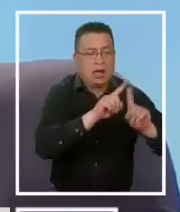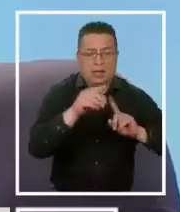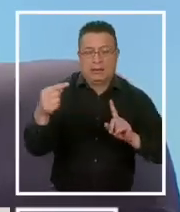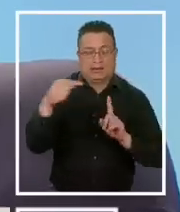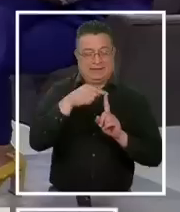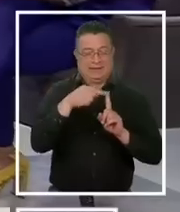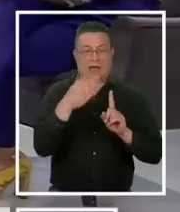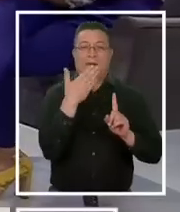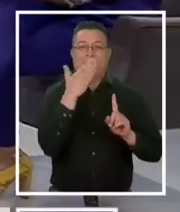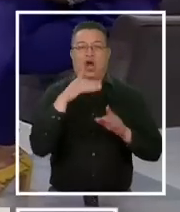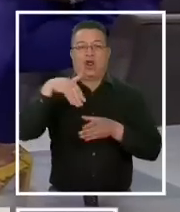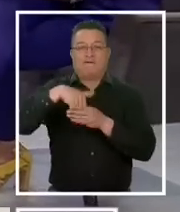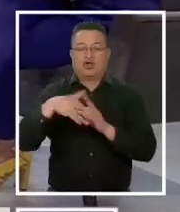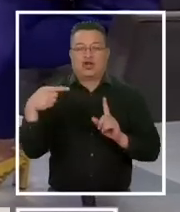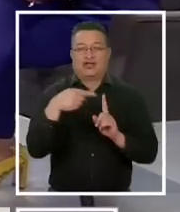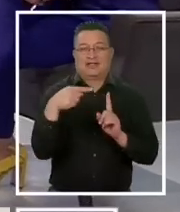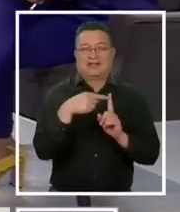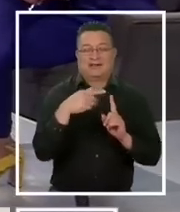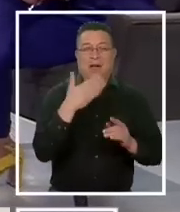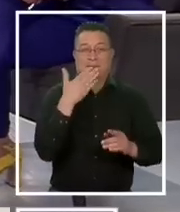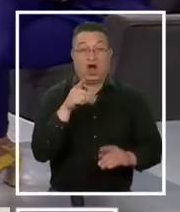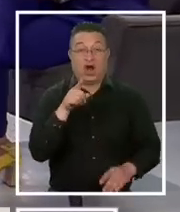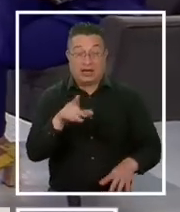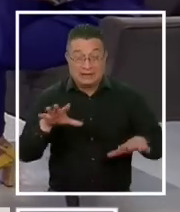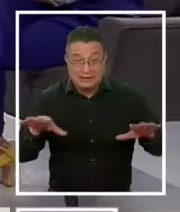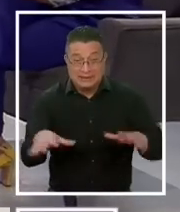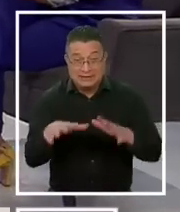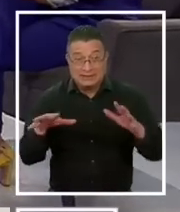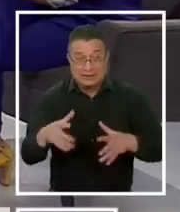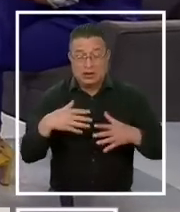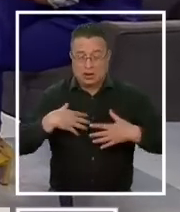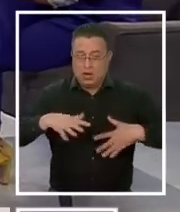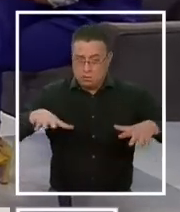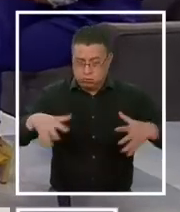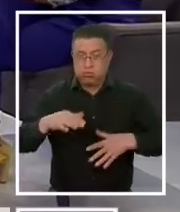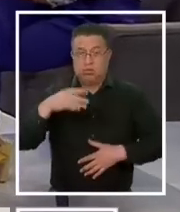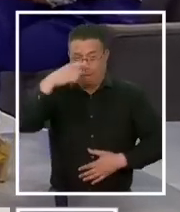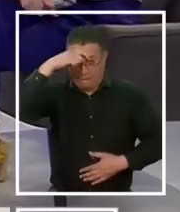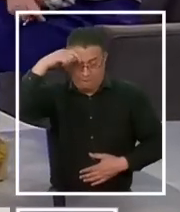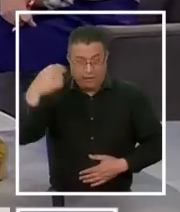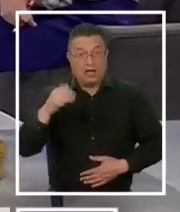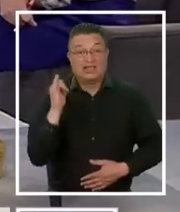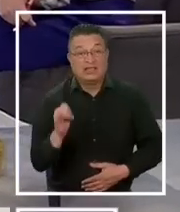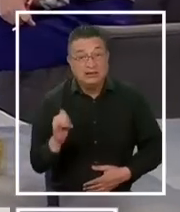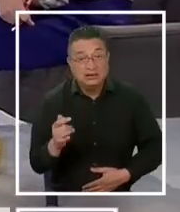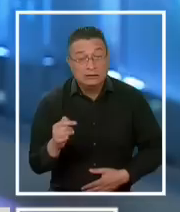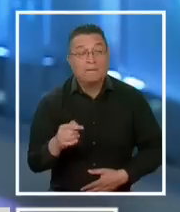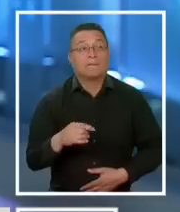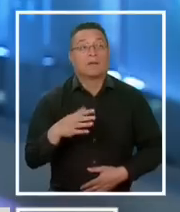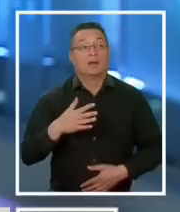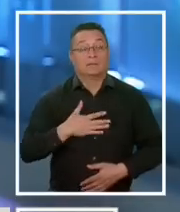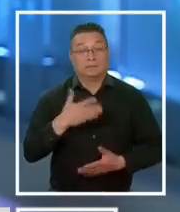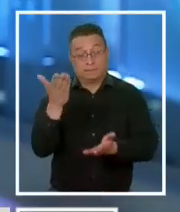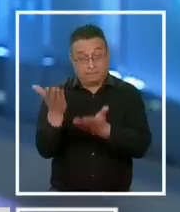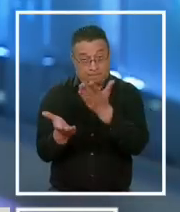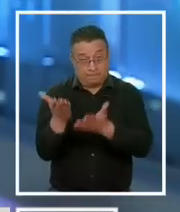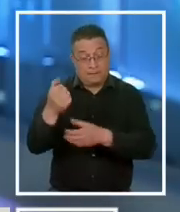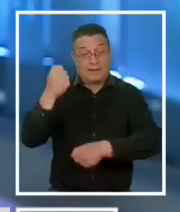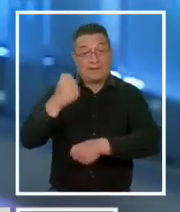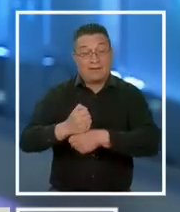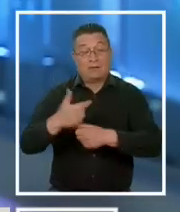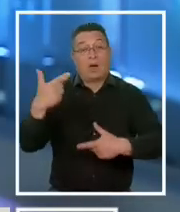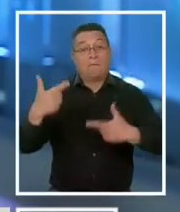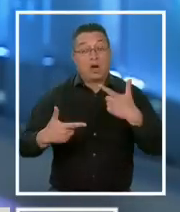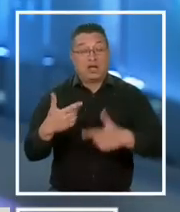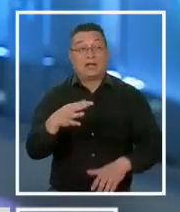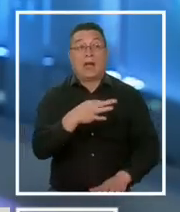que usted era la mejor opción para hacer el fiscal nacional que mojó la camiseta por usted mire la evaluación de la labor política